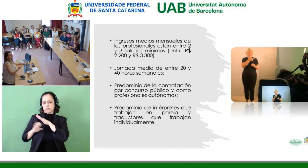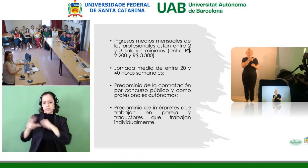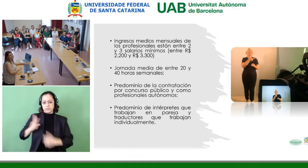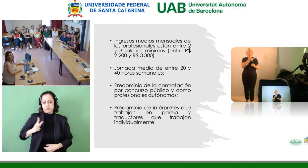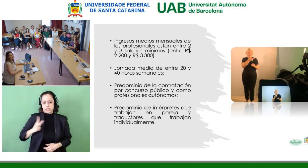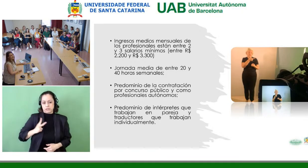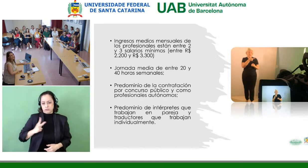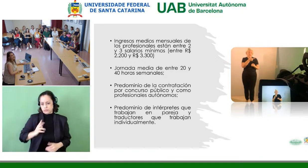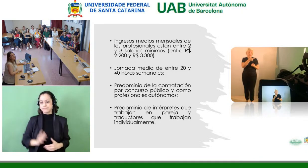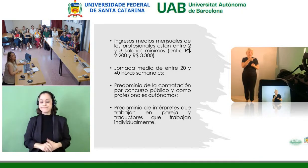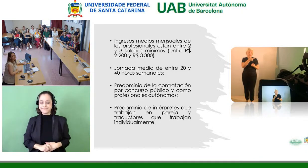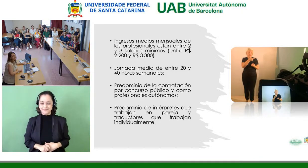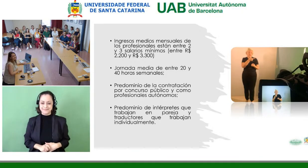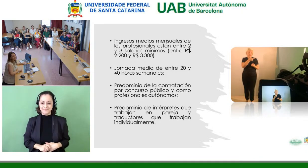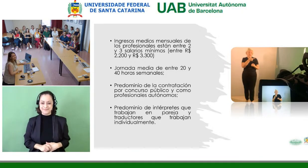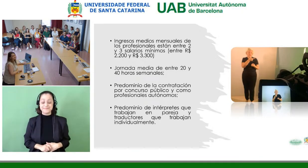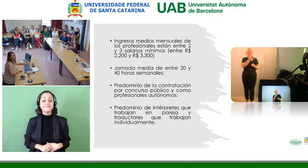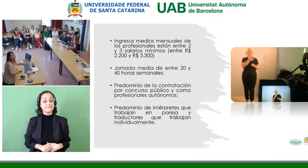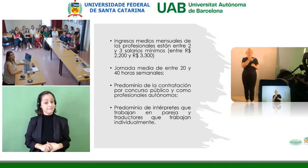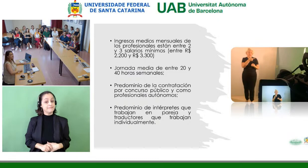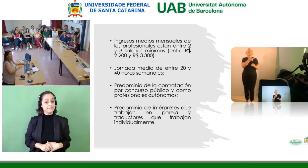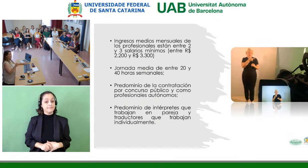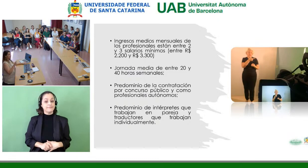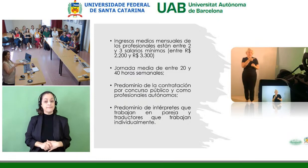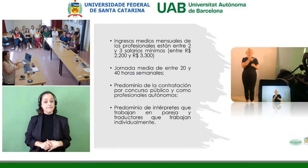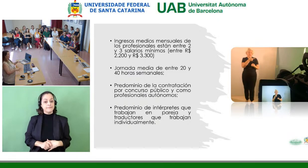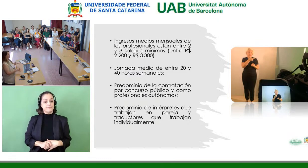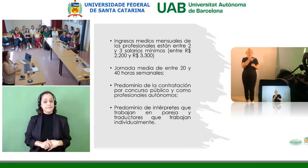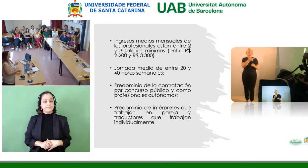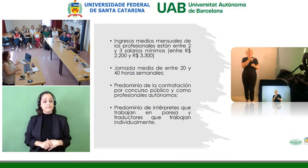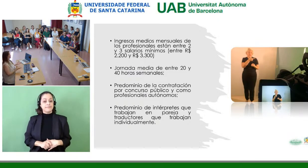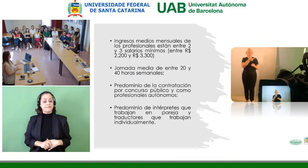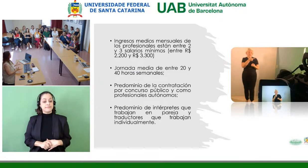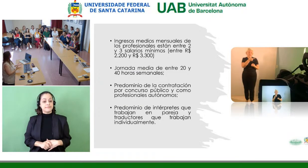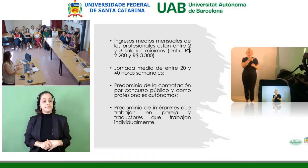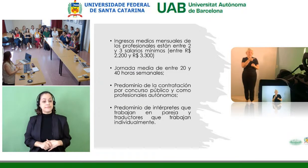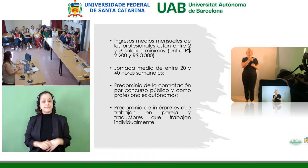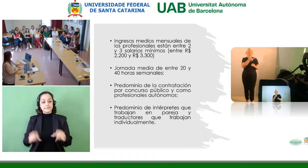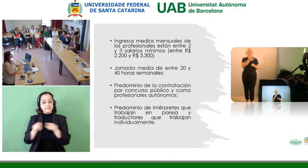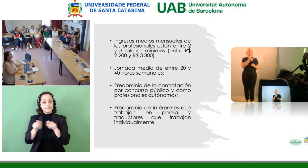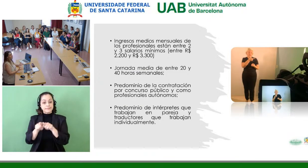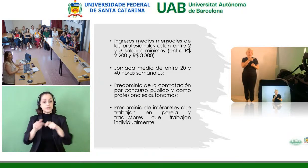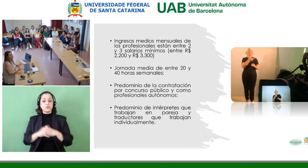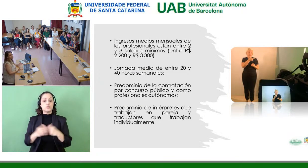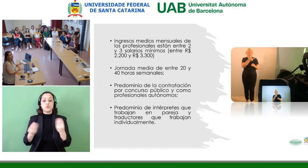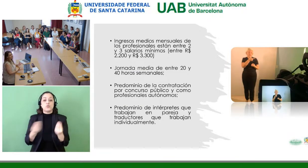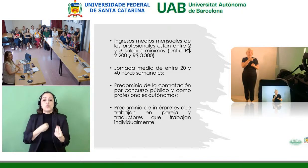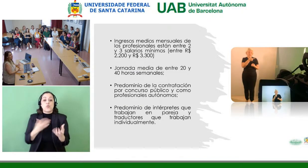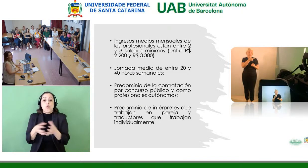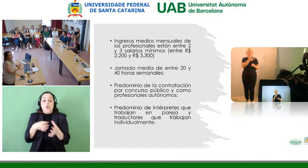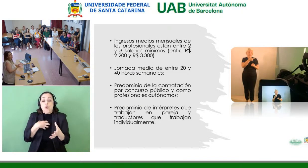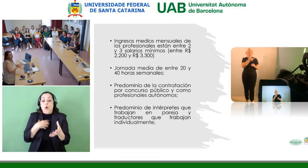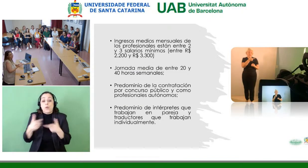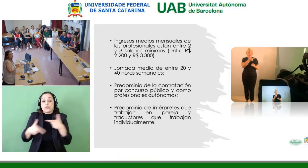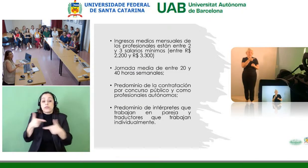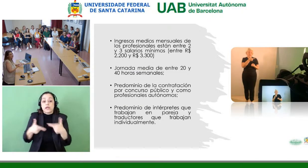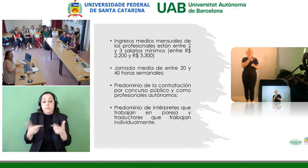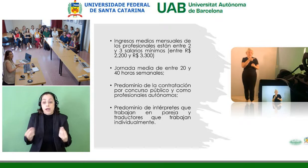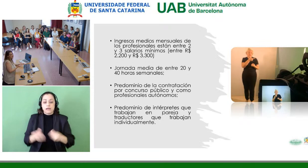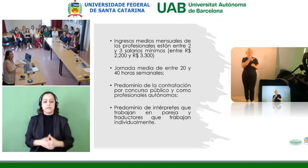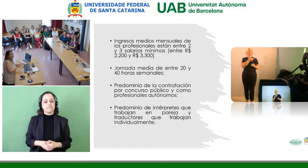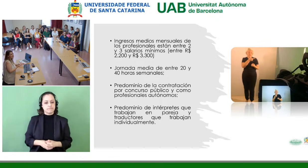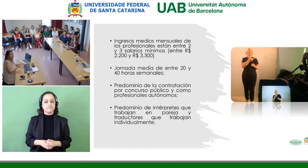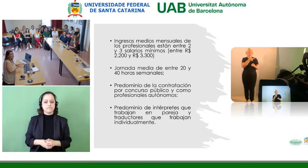empresas y todo. Y acerca del modo de trabajo, también que hay un predominio